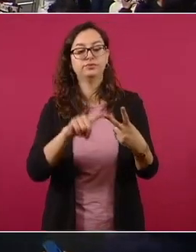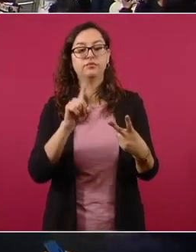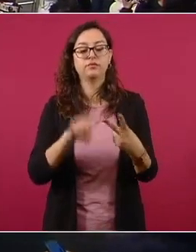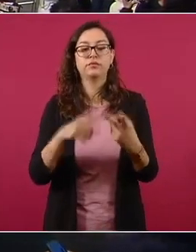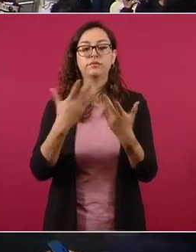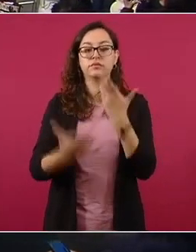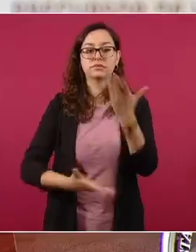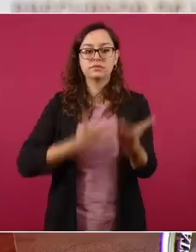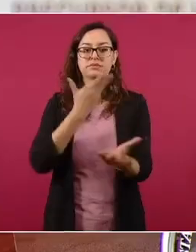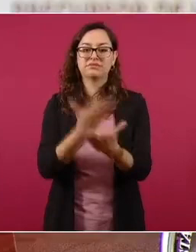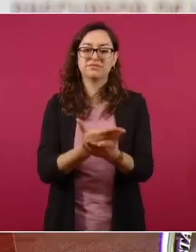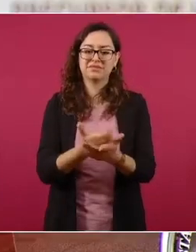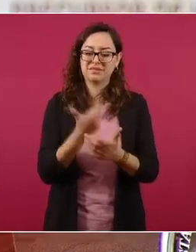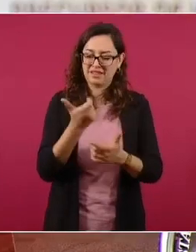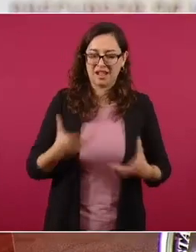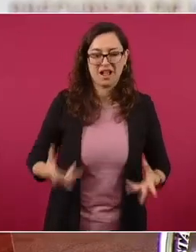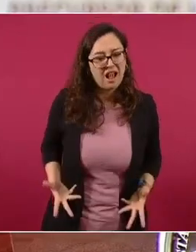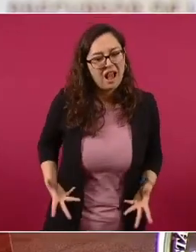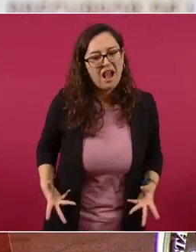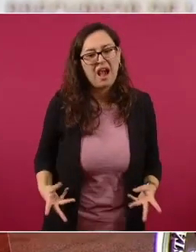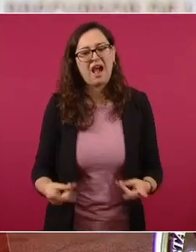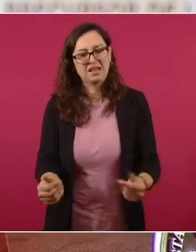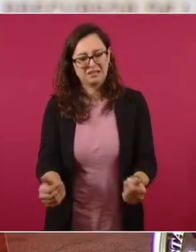Que no se gaste tanto,